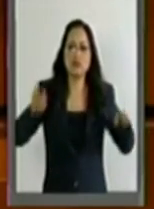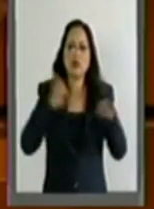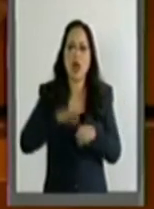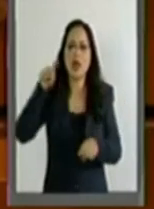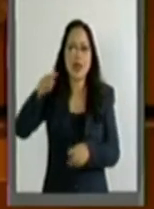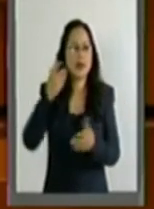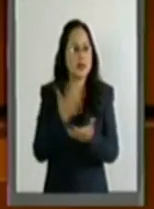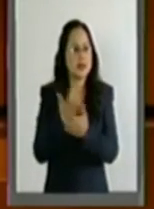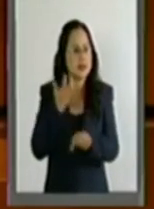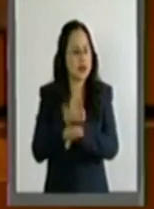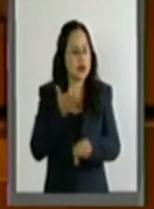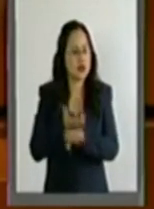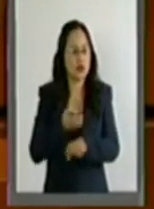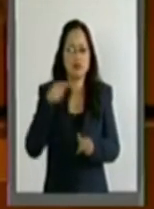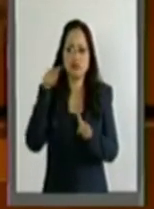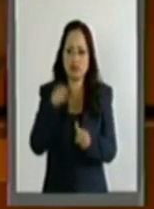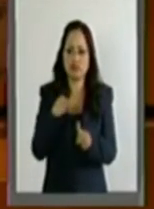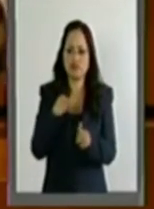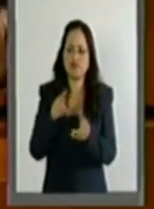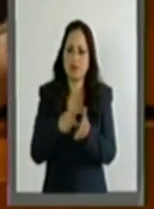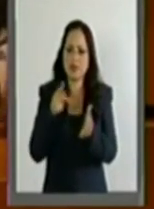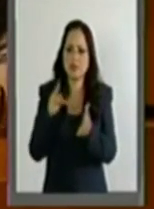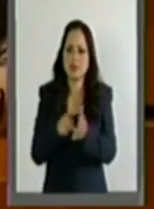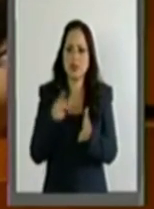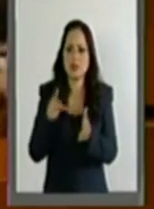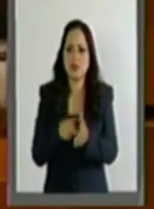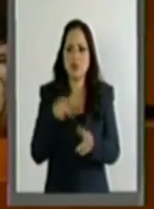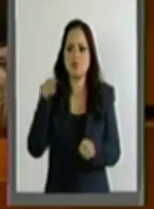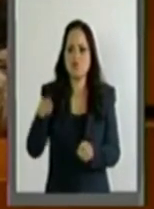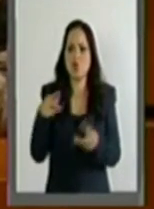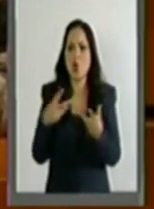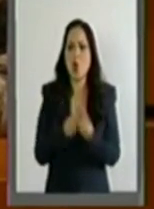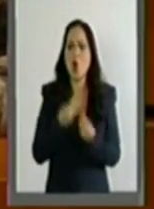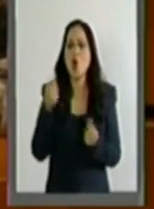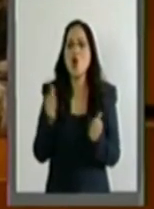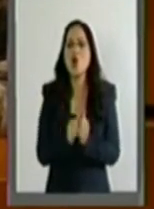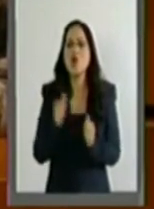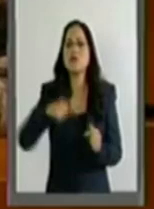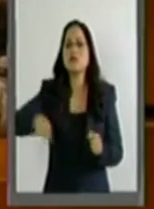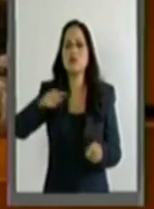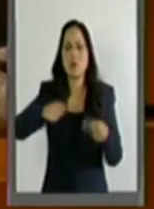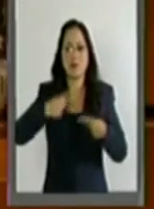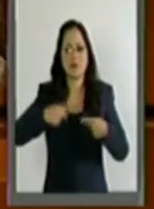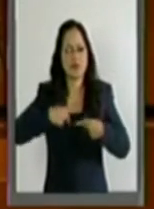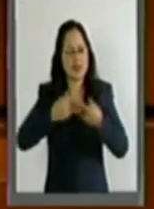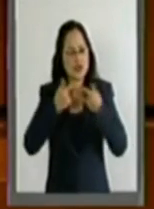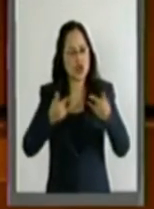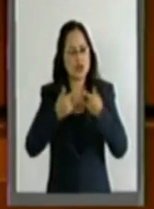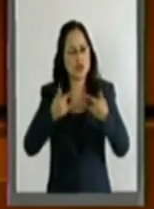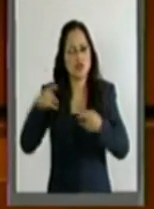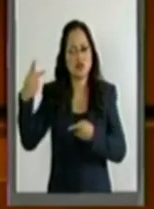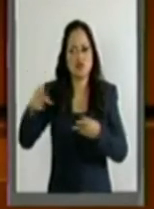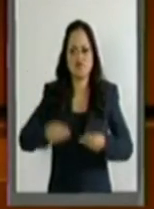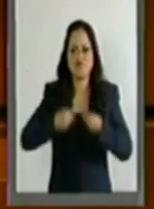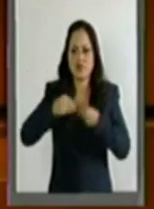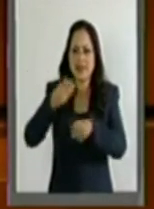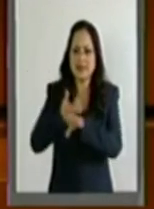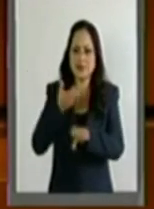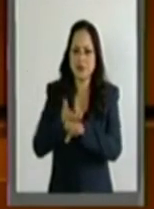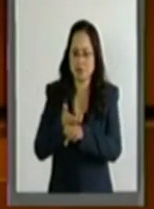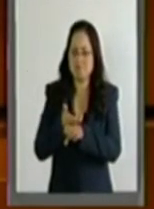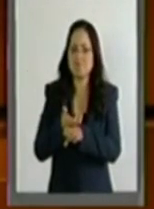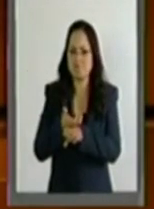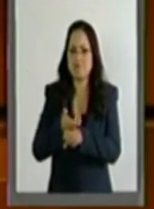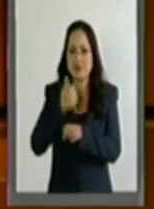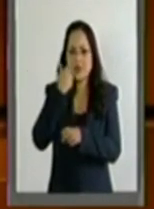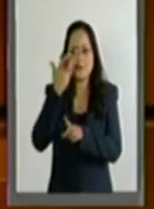fe una y otra vez a través de las historias de millones de compatriotas que allá viven, de su